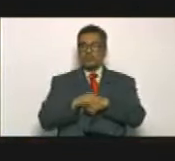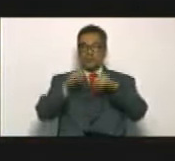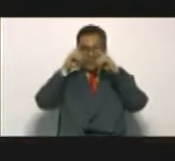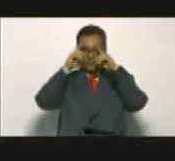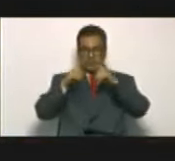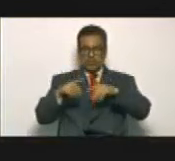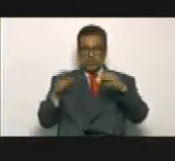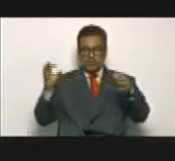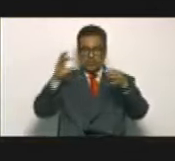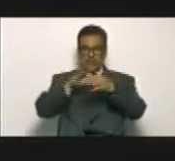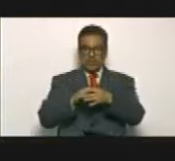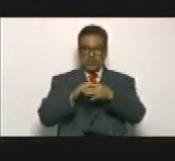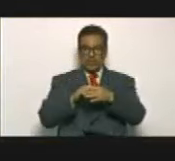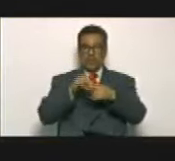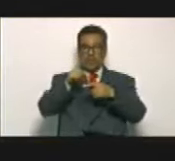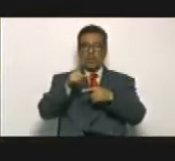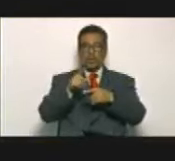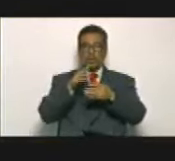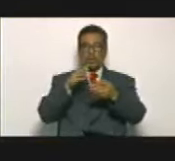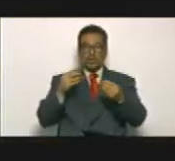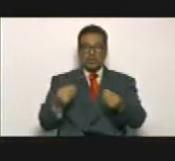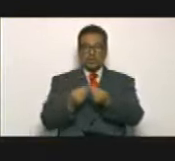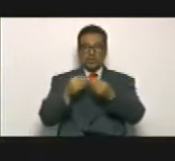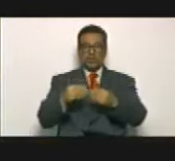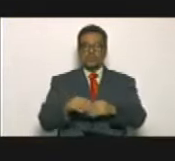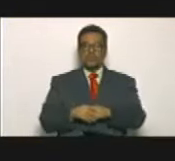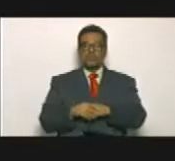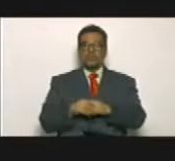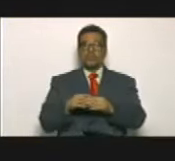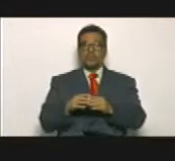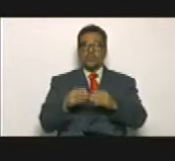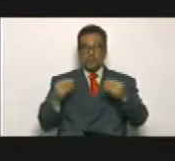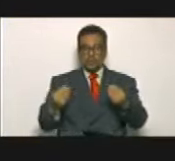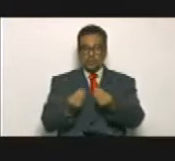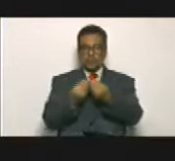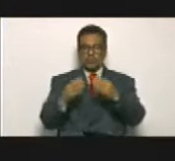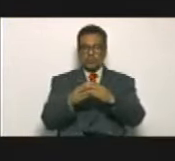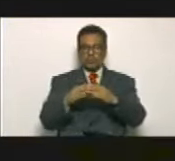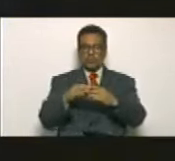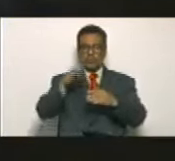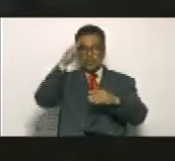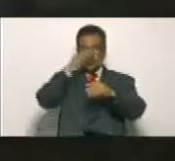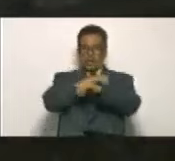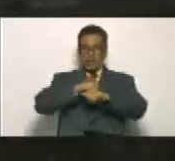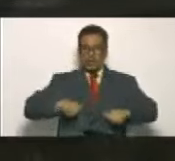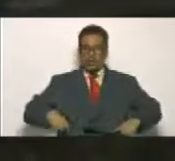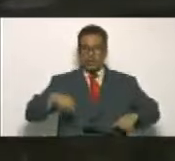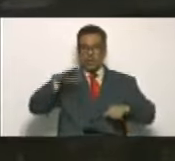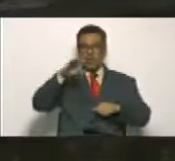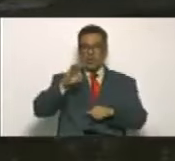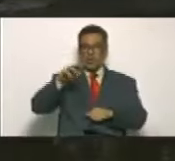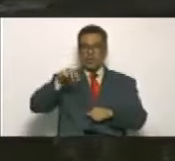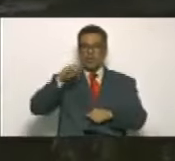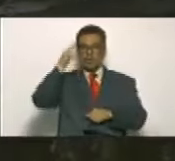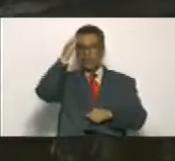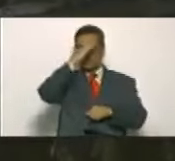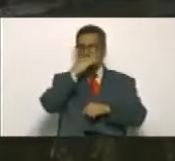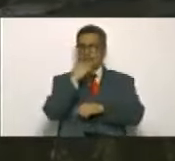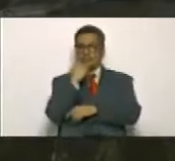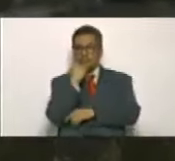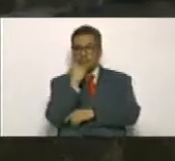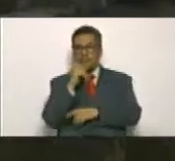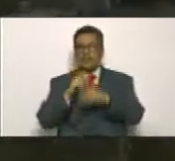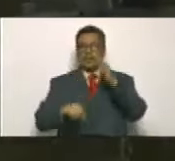decidió unirse a la gesta emancipadora con el general Francisco de Miranda. A